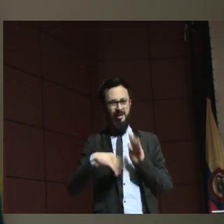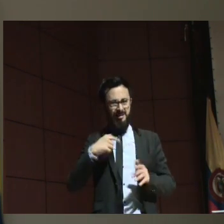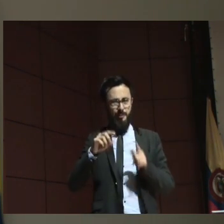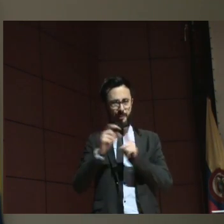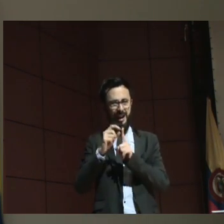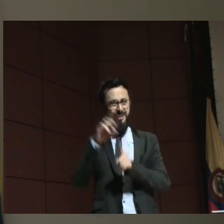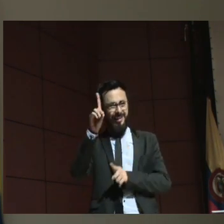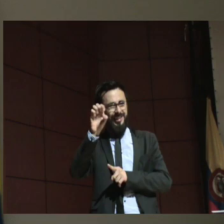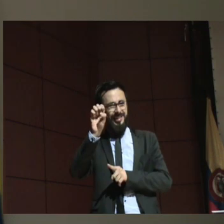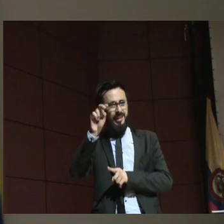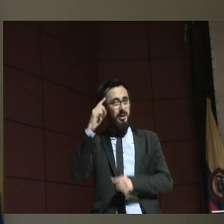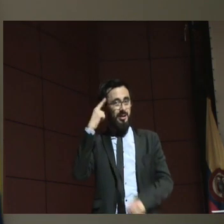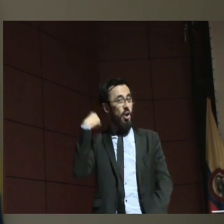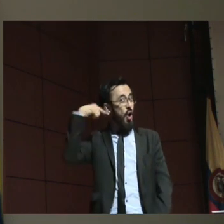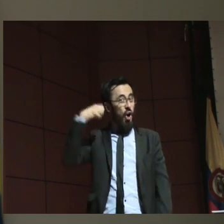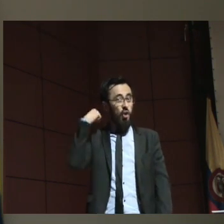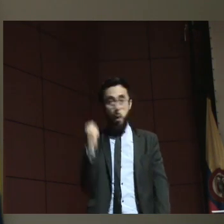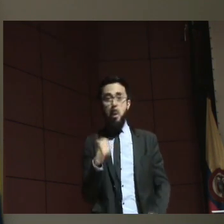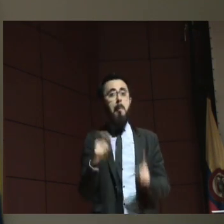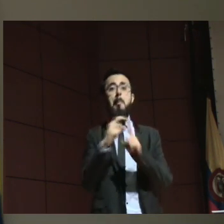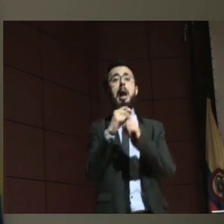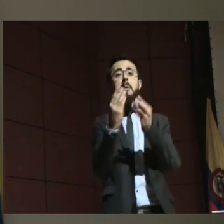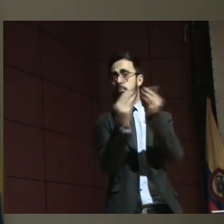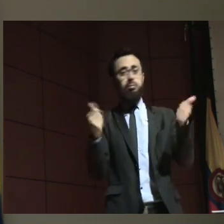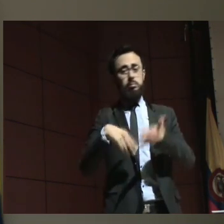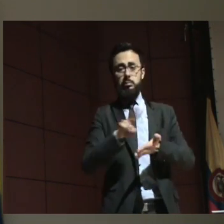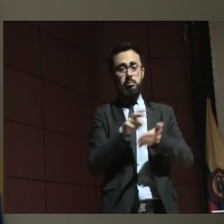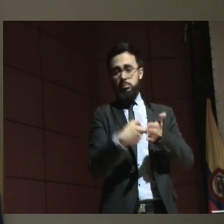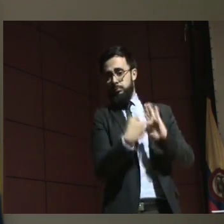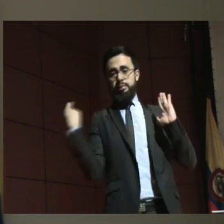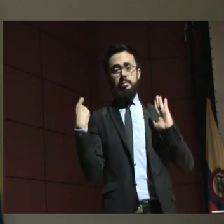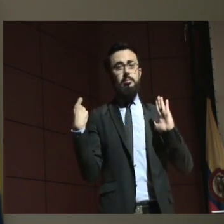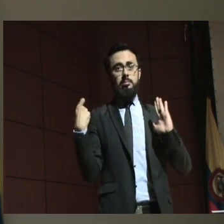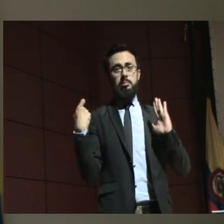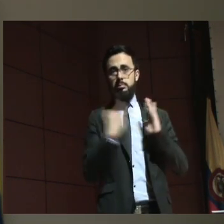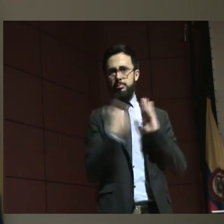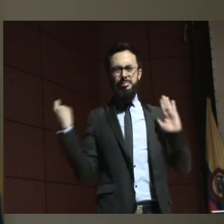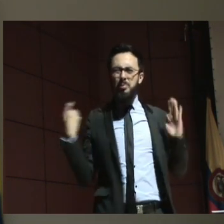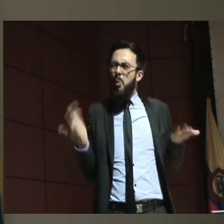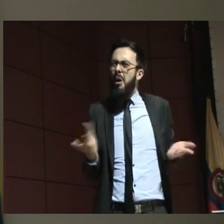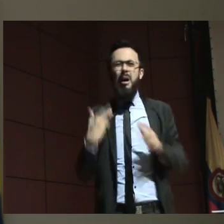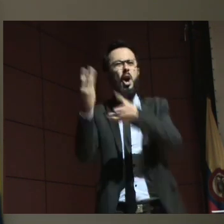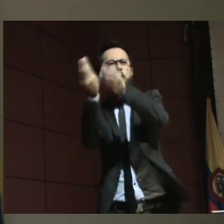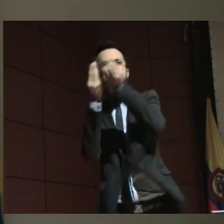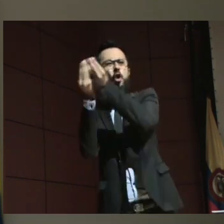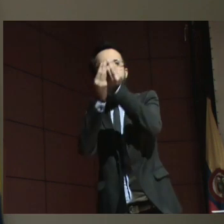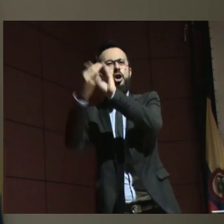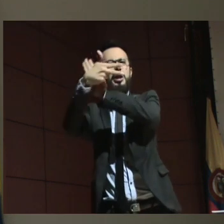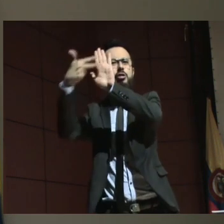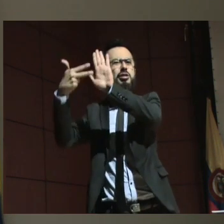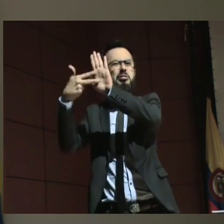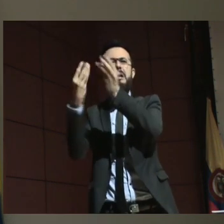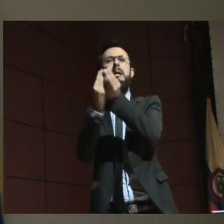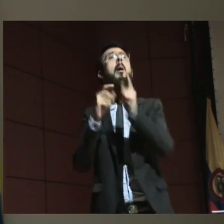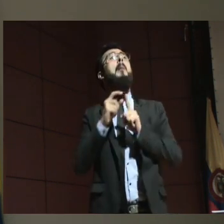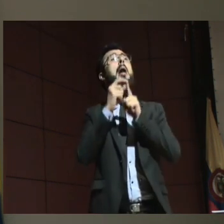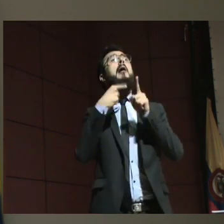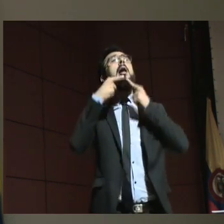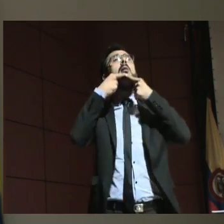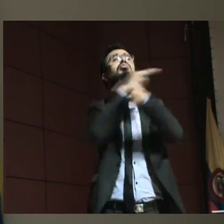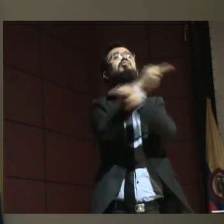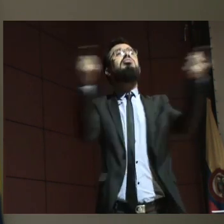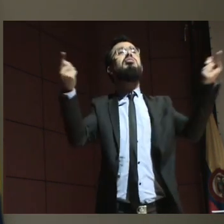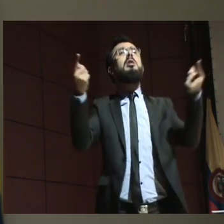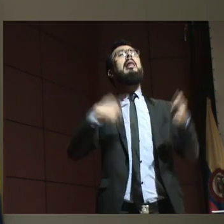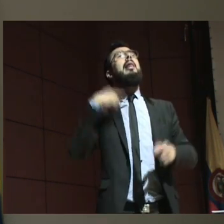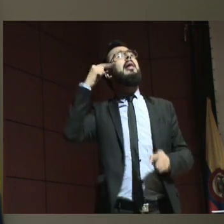demencia? Es una palabra que ya está derogada, que ya no existe, que viene del Código Civil. ¿Por qué la Corte Constitucional habla de demencia? ¿Y por qué habla de severa y profunda?